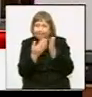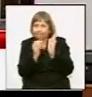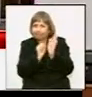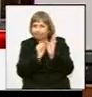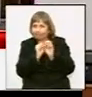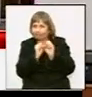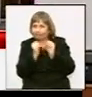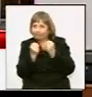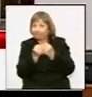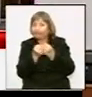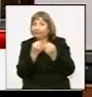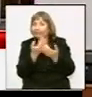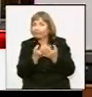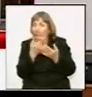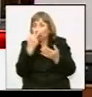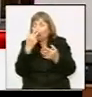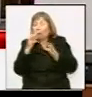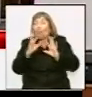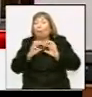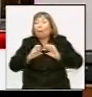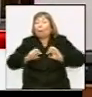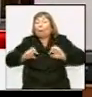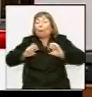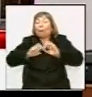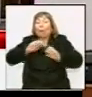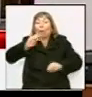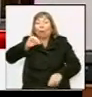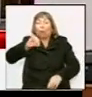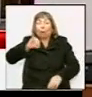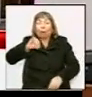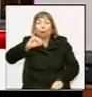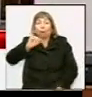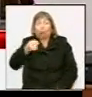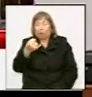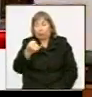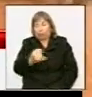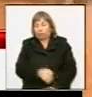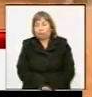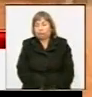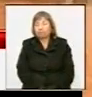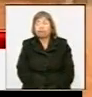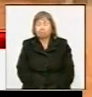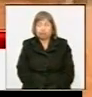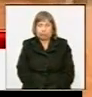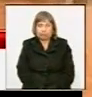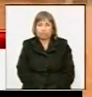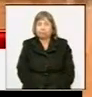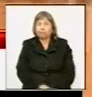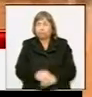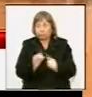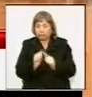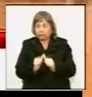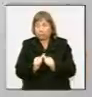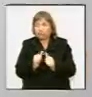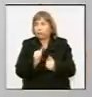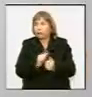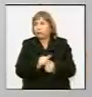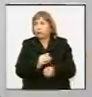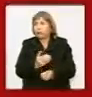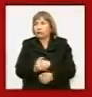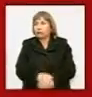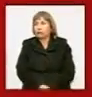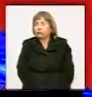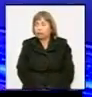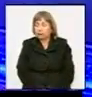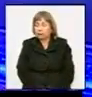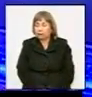pleno el día miércoles y jueves. Vamos nosotros a continuar con más a esta hora.